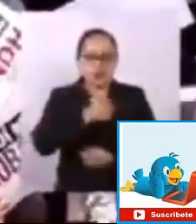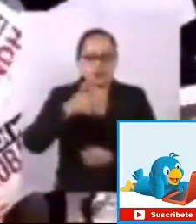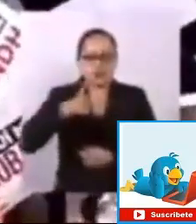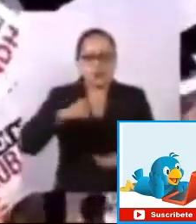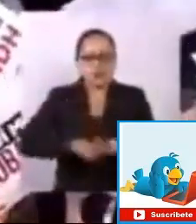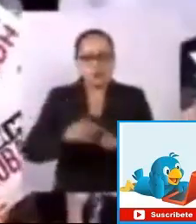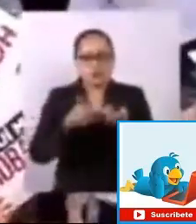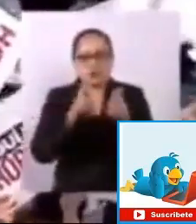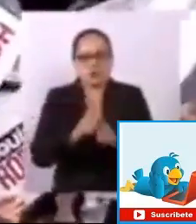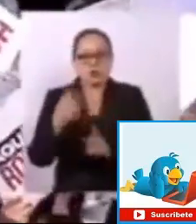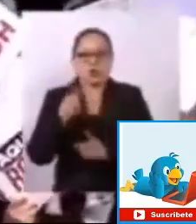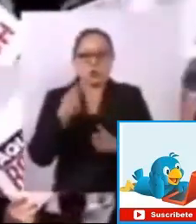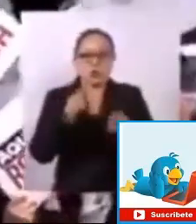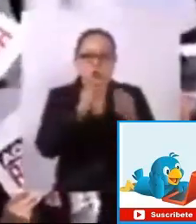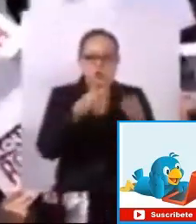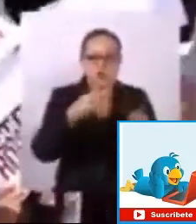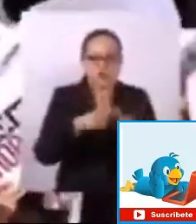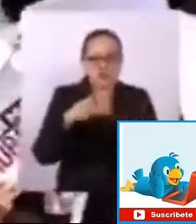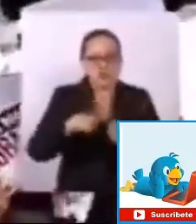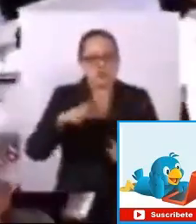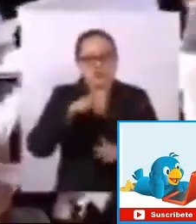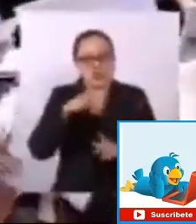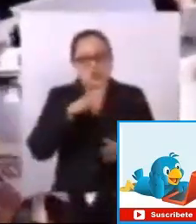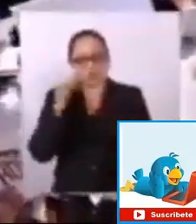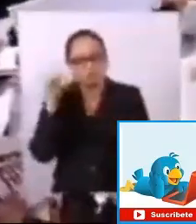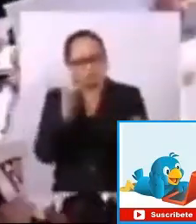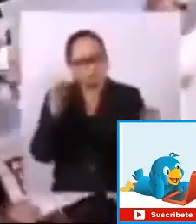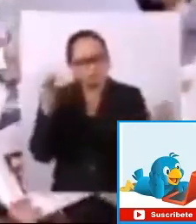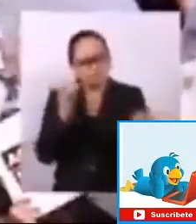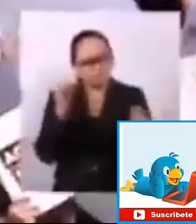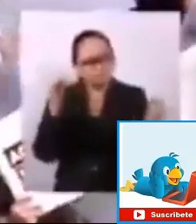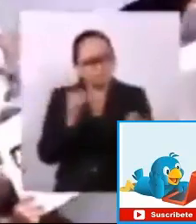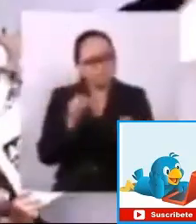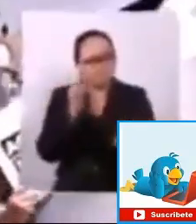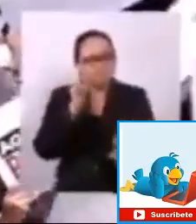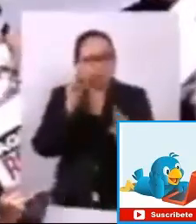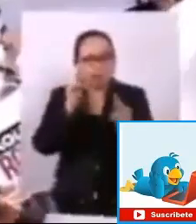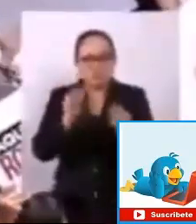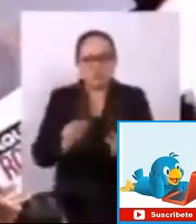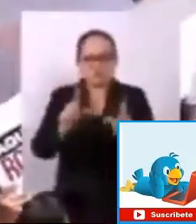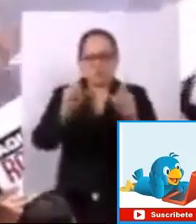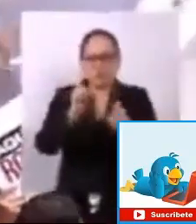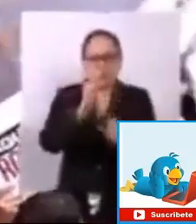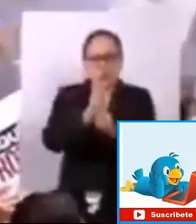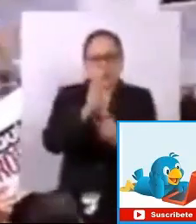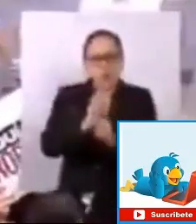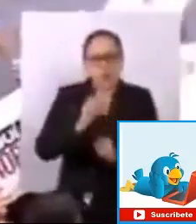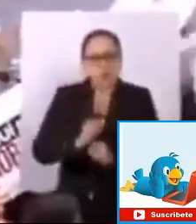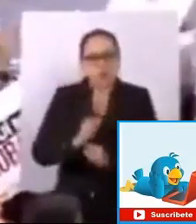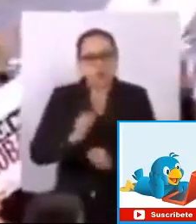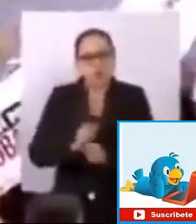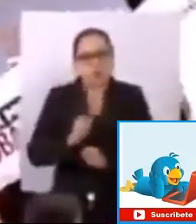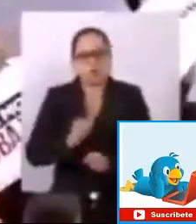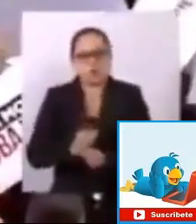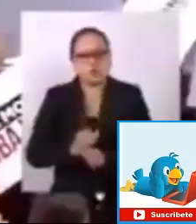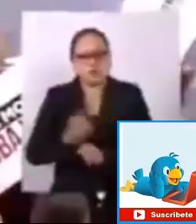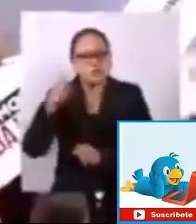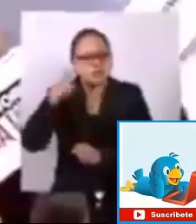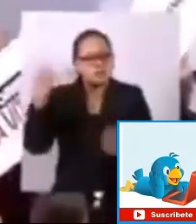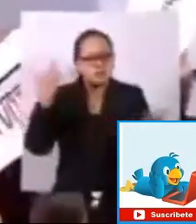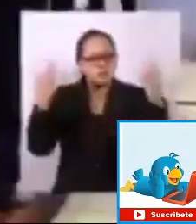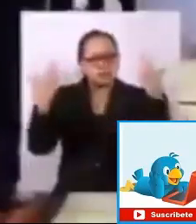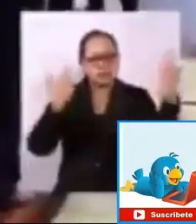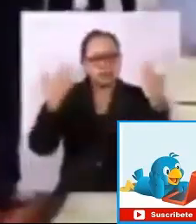grupos parlamentarios el día de hoy en el Senado de la República. Los dejamos unos instantes con el audio y